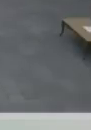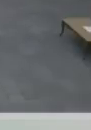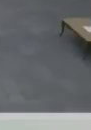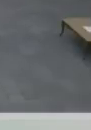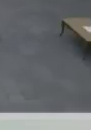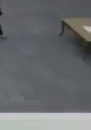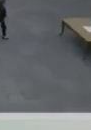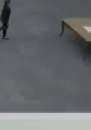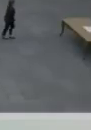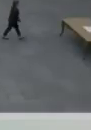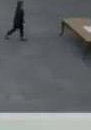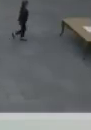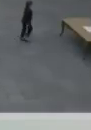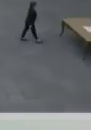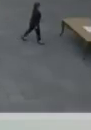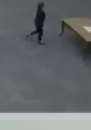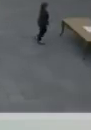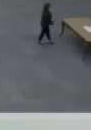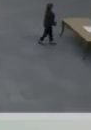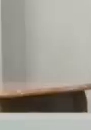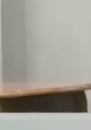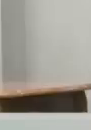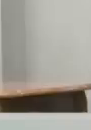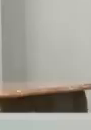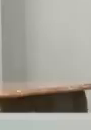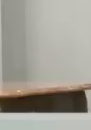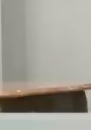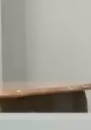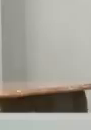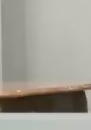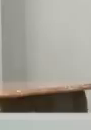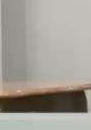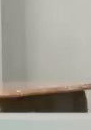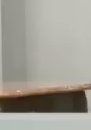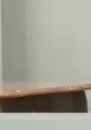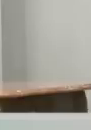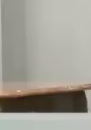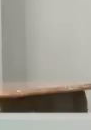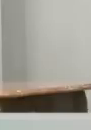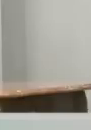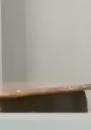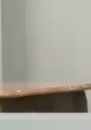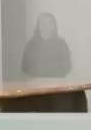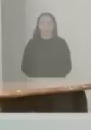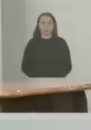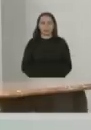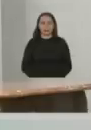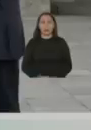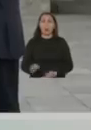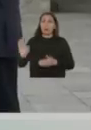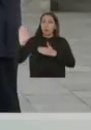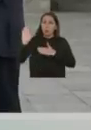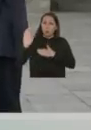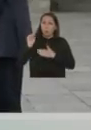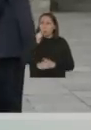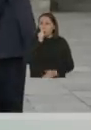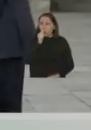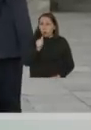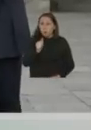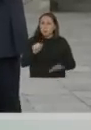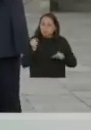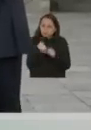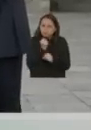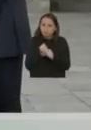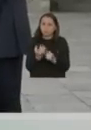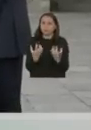condiciones para que se pudiera dar continuidad al proceso constituyente. ¿Es eso lo que usted espera? ¿O usted quedaría conforme con cambios cosméticos